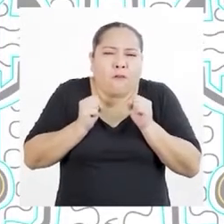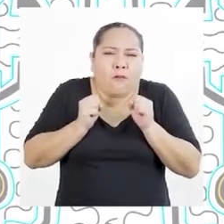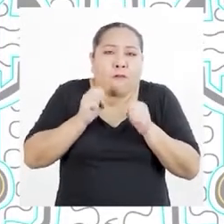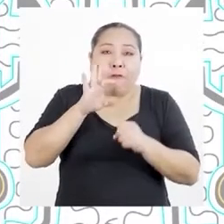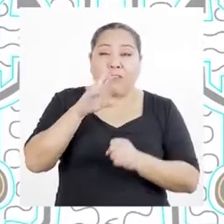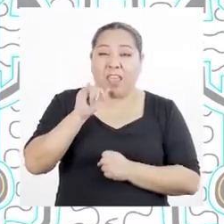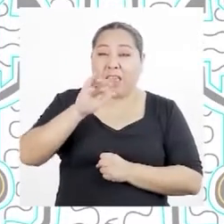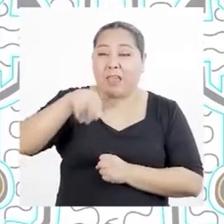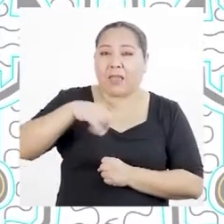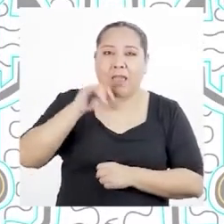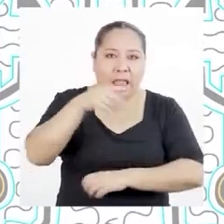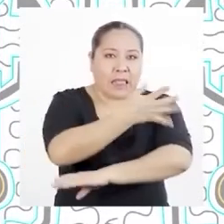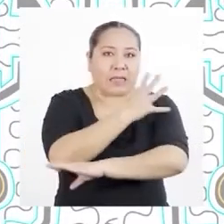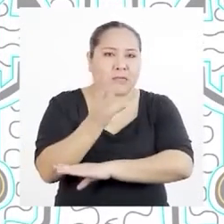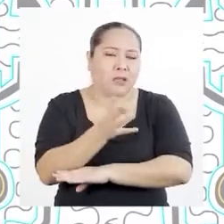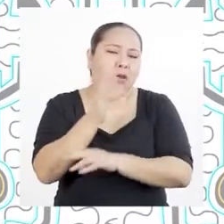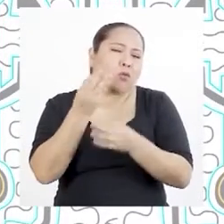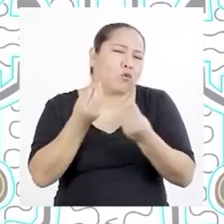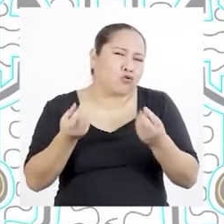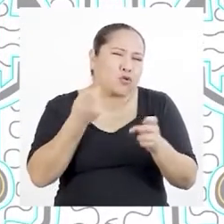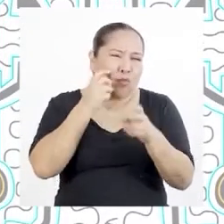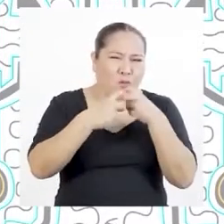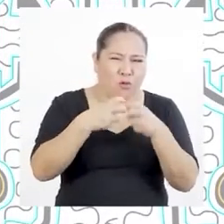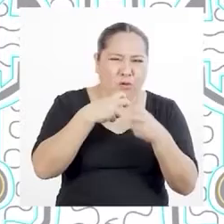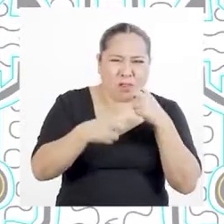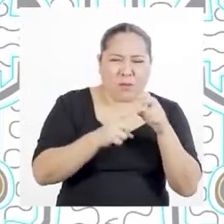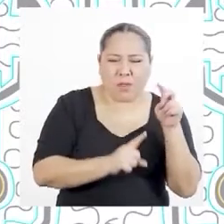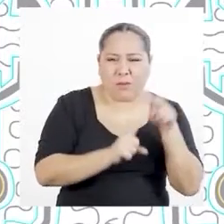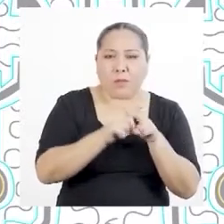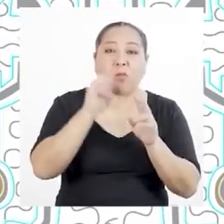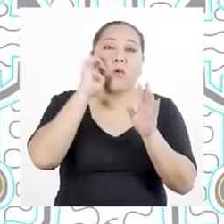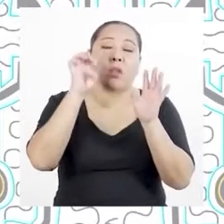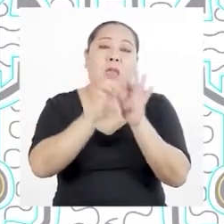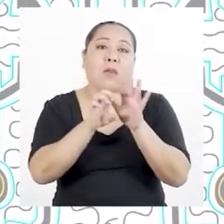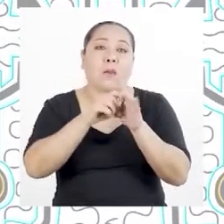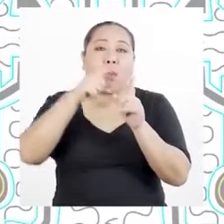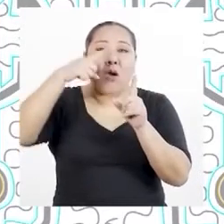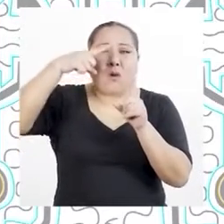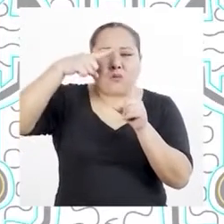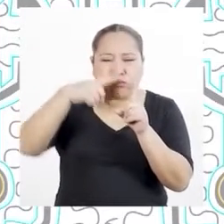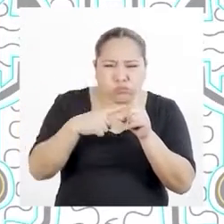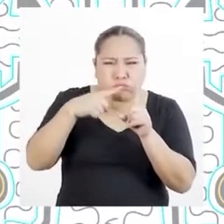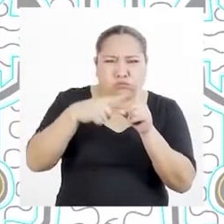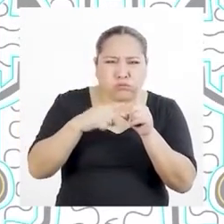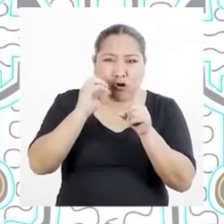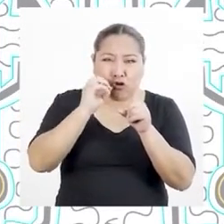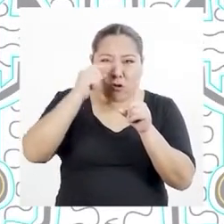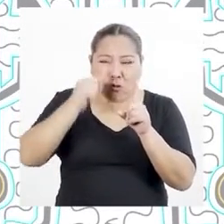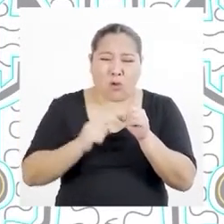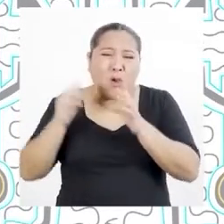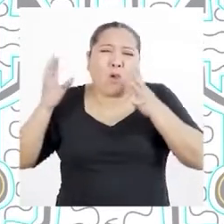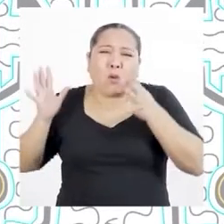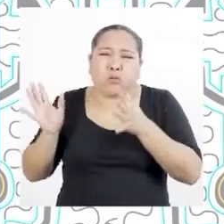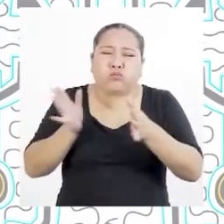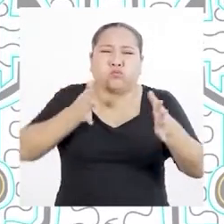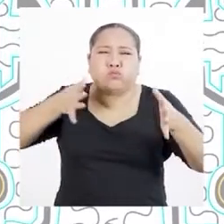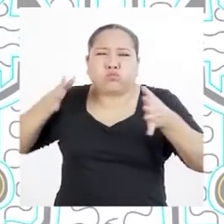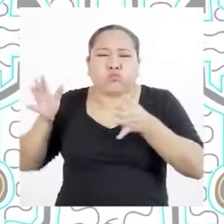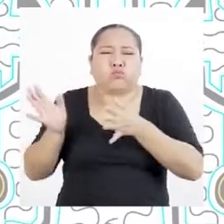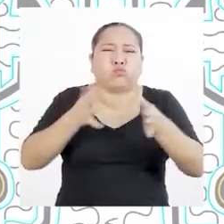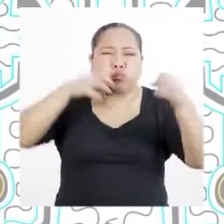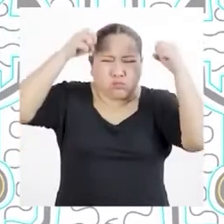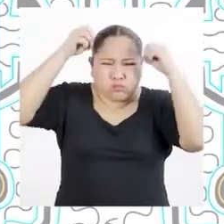la Amazonía tiene varias consecuencias. Por ejemplo, las bajas temperaturas, los fuertes vientos y las